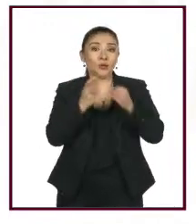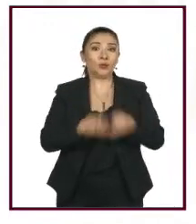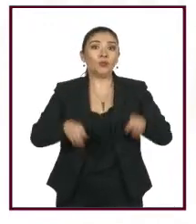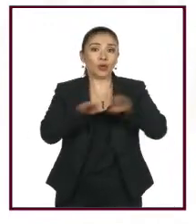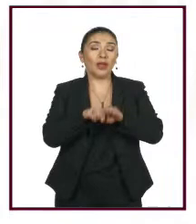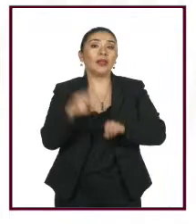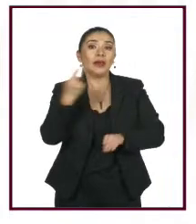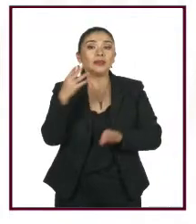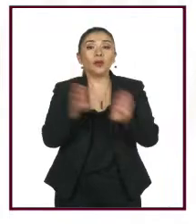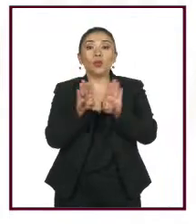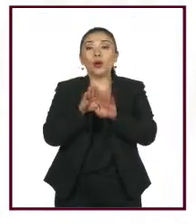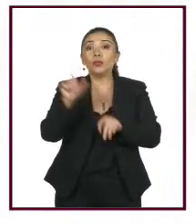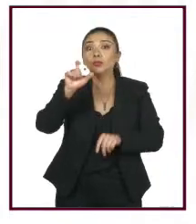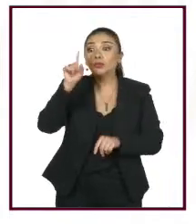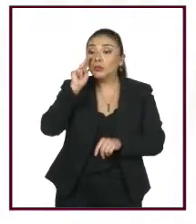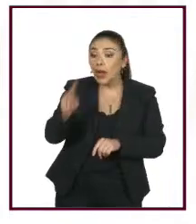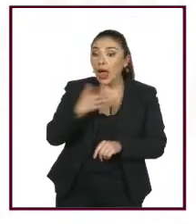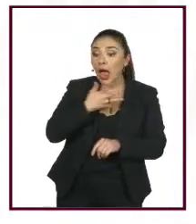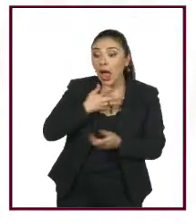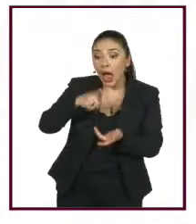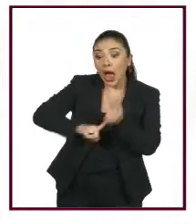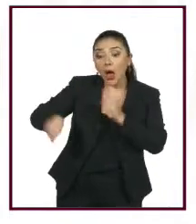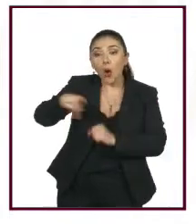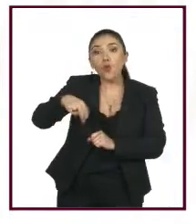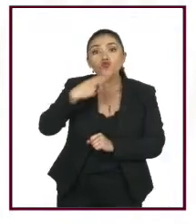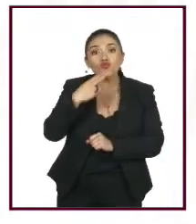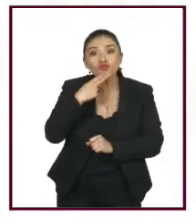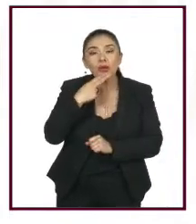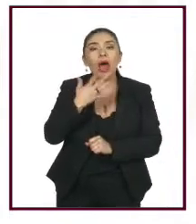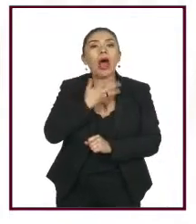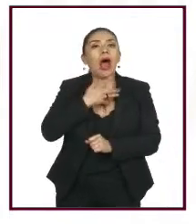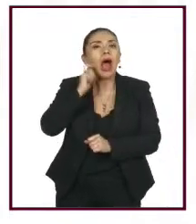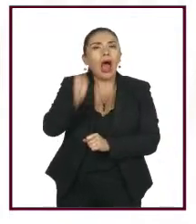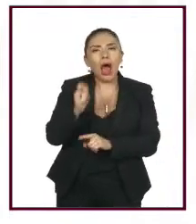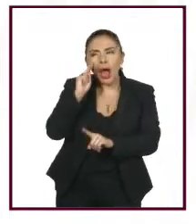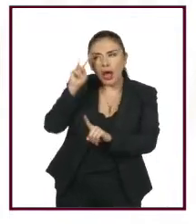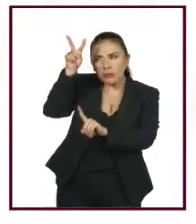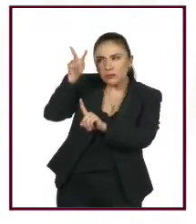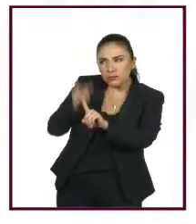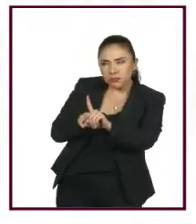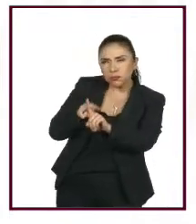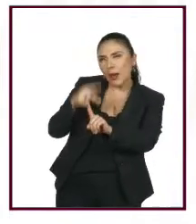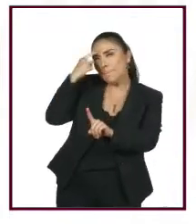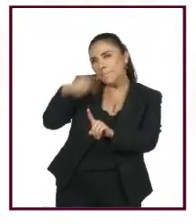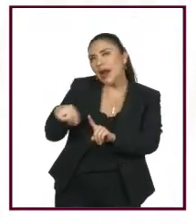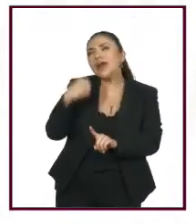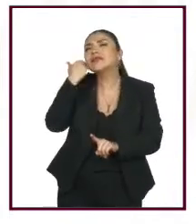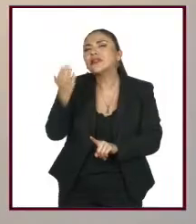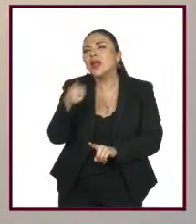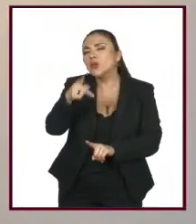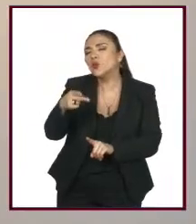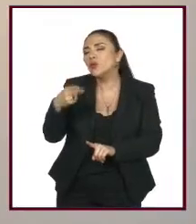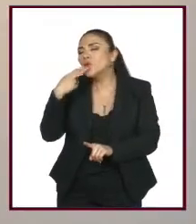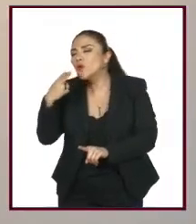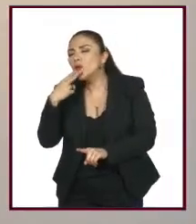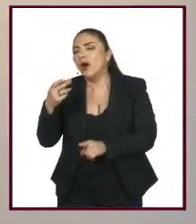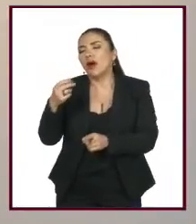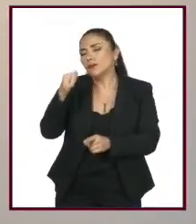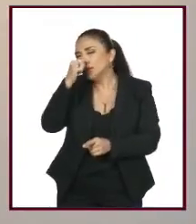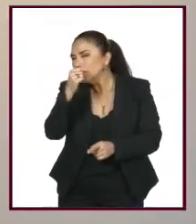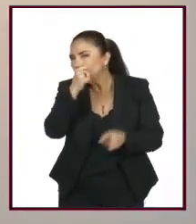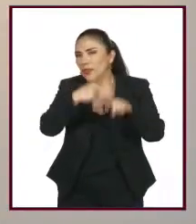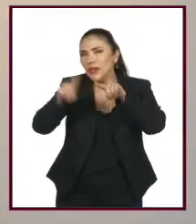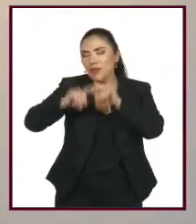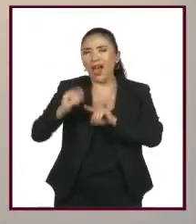también, siempre que hay un consumo, pues hay algún síntoma, ¿no?, que se busca en el consumo de la sustancia o que previamente existía, ¿no?